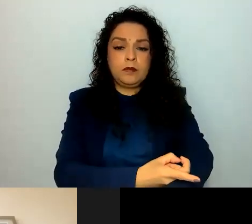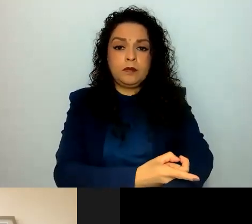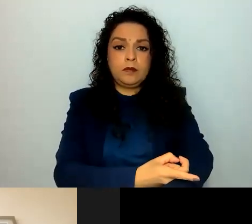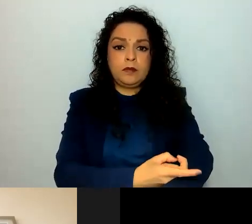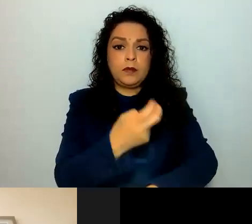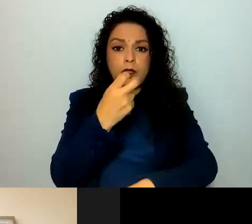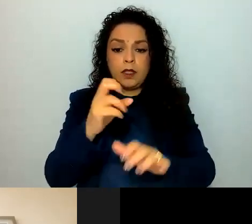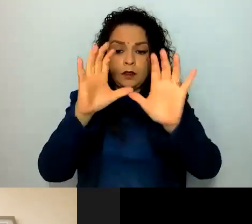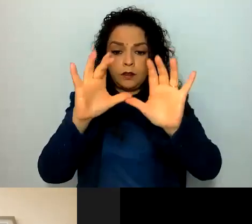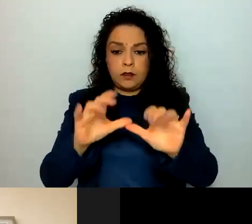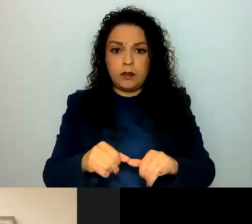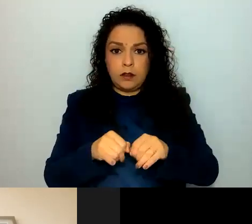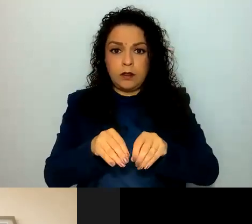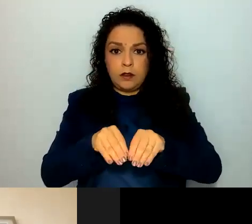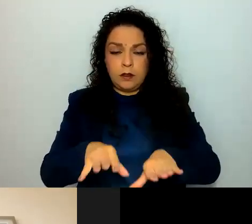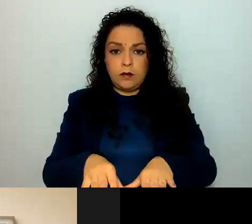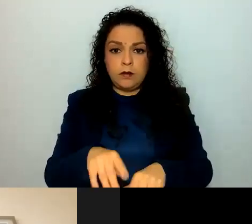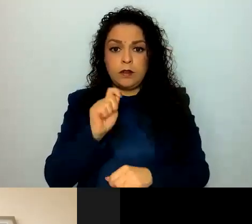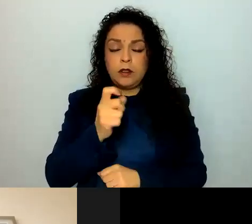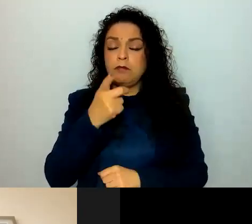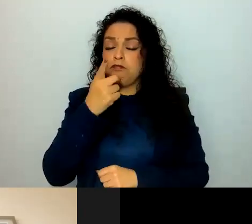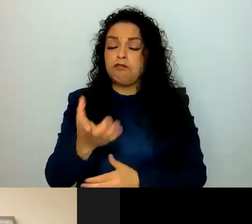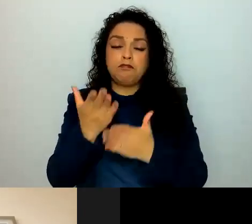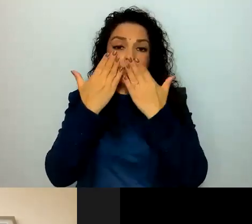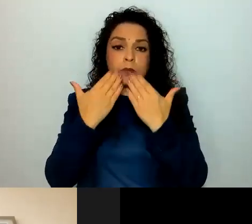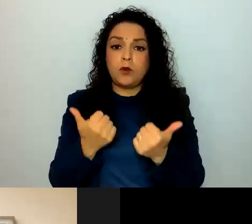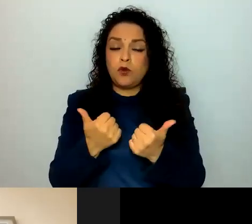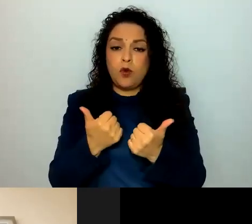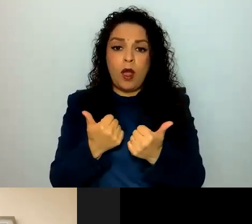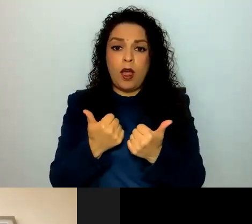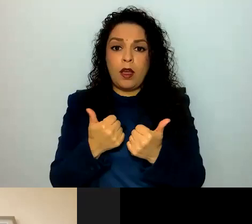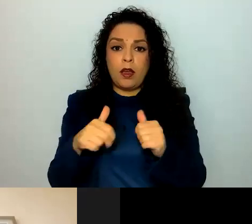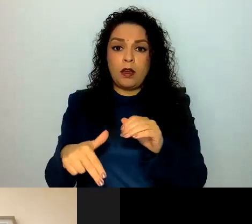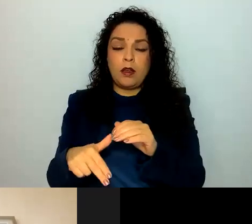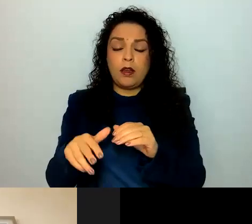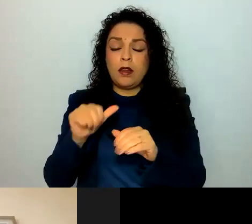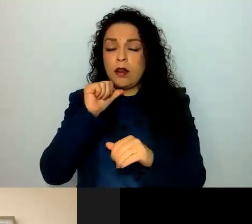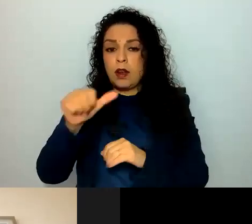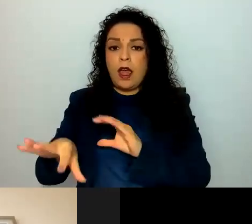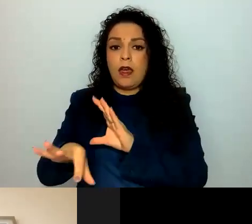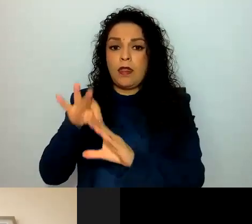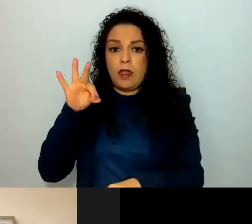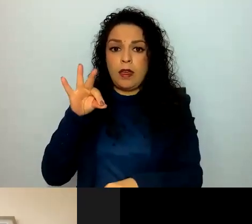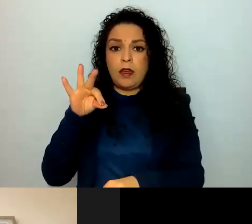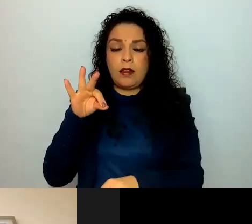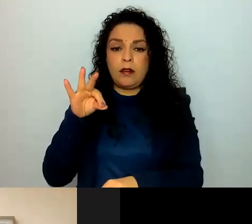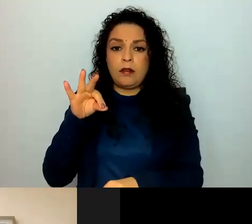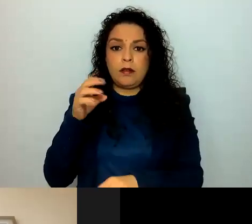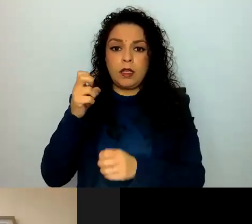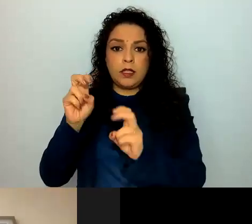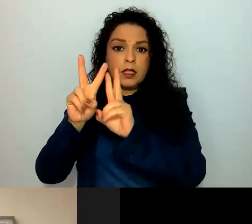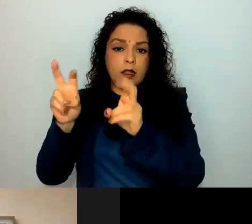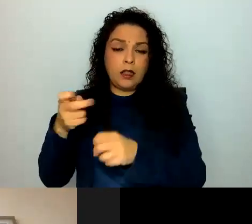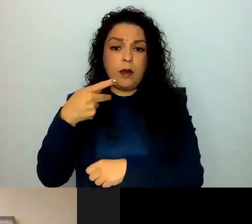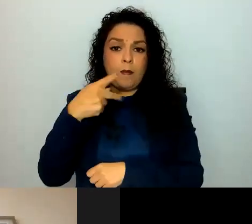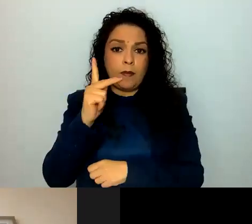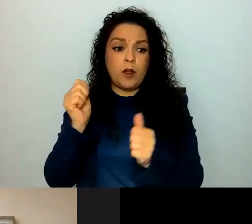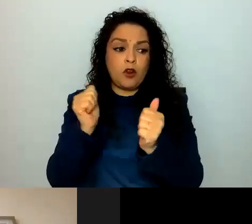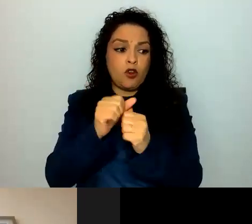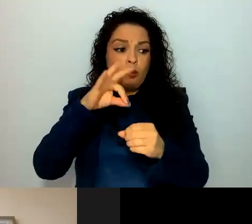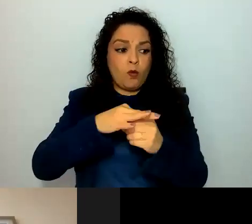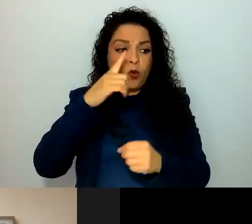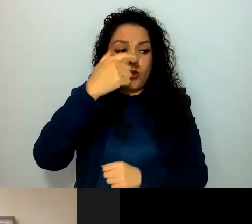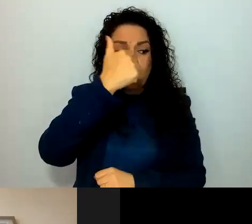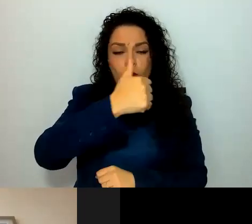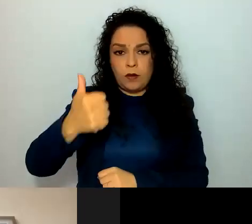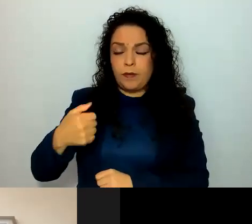acuerdo de declaración de inexistencia de información a través de la votación nominal. Por instrucciones de la presidencia,